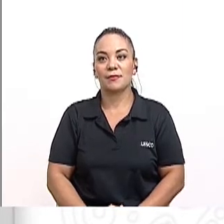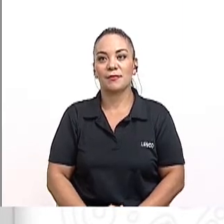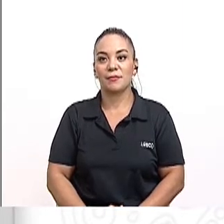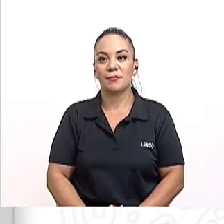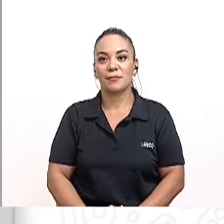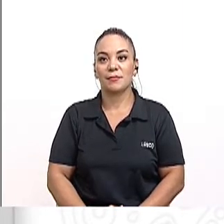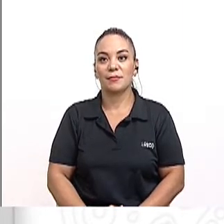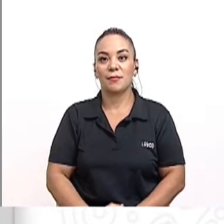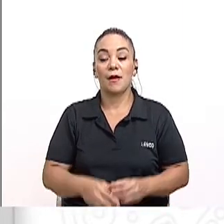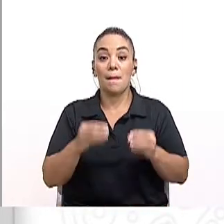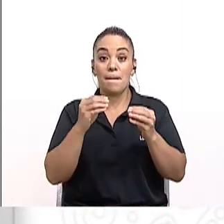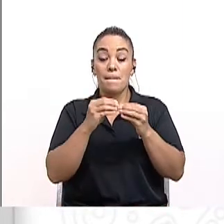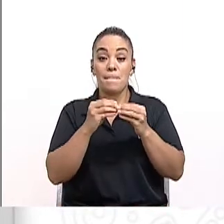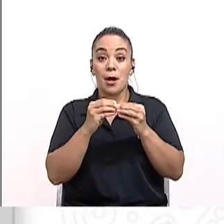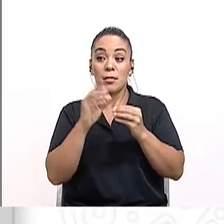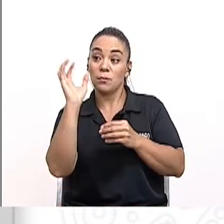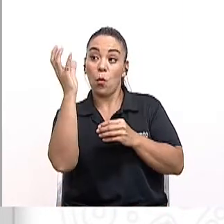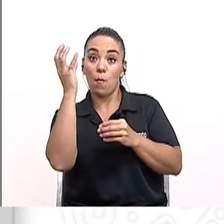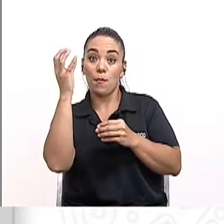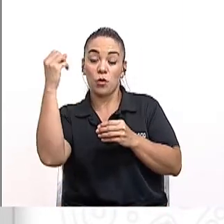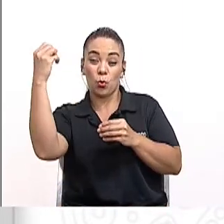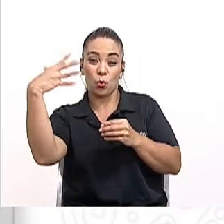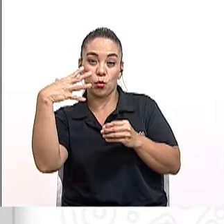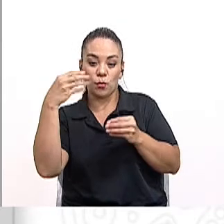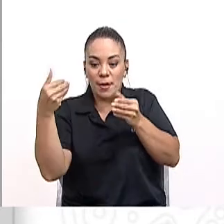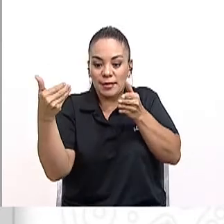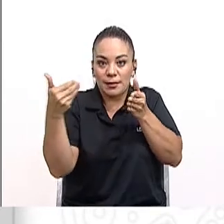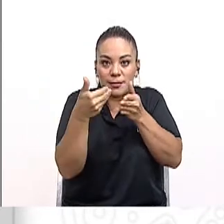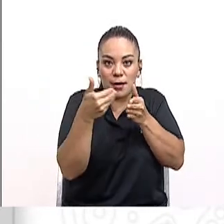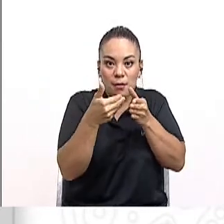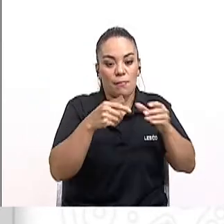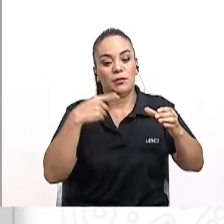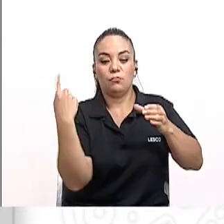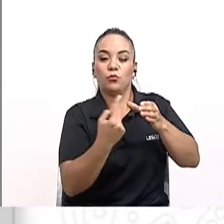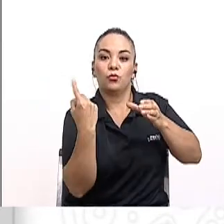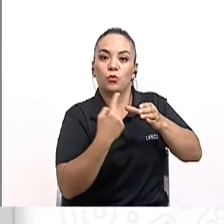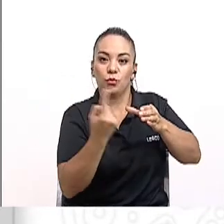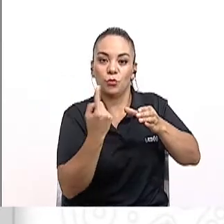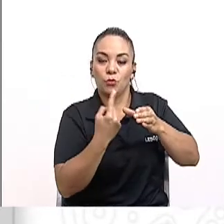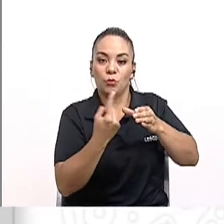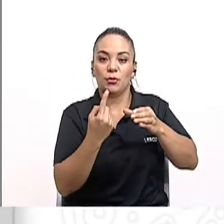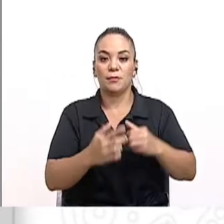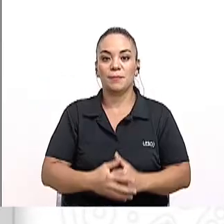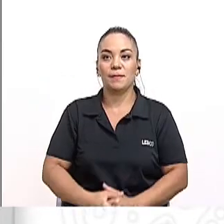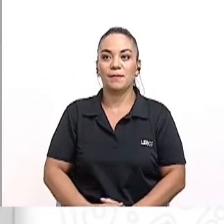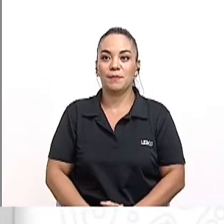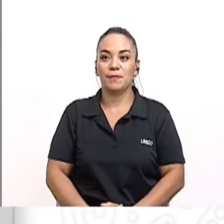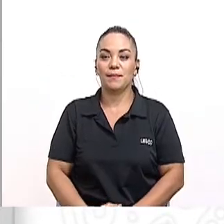Si lo acerco directamente en uno de ellos, pueden ver un impulso mayor.